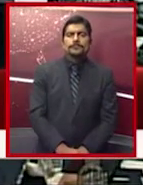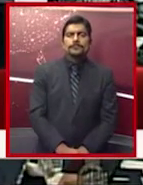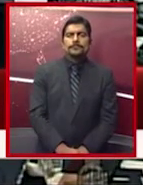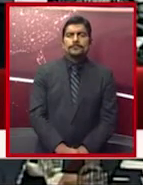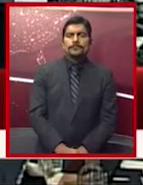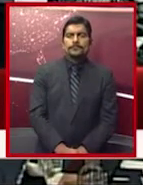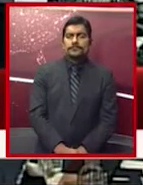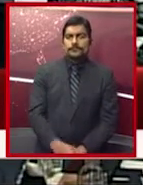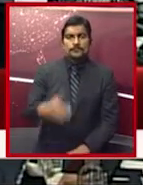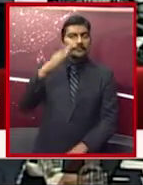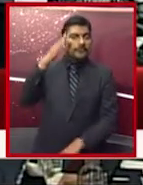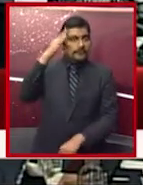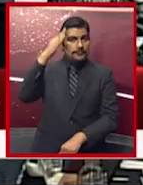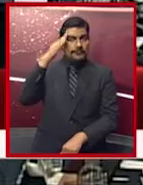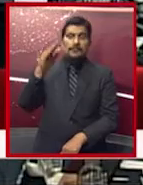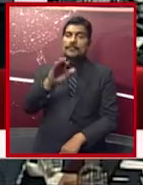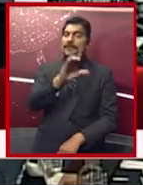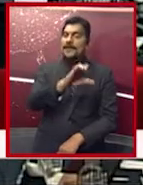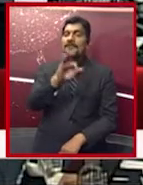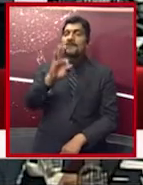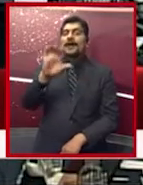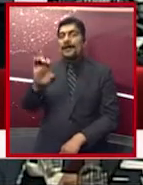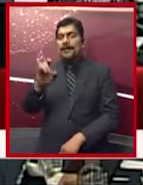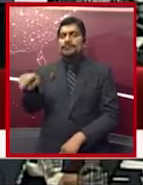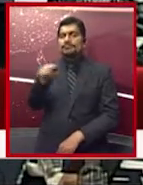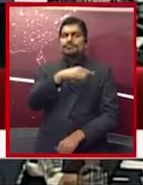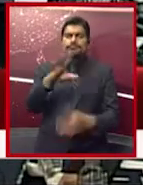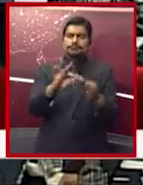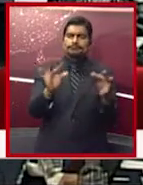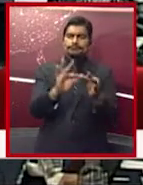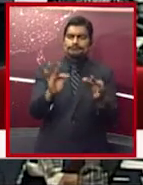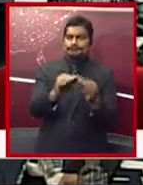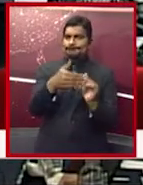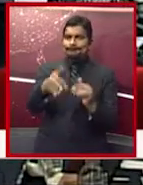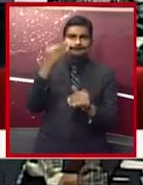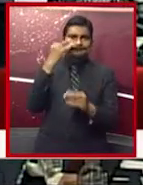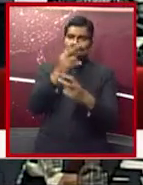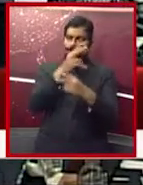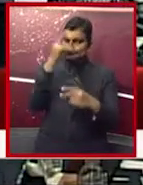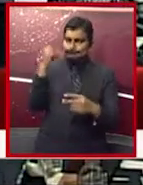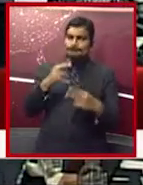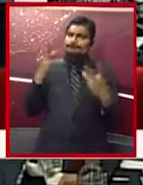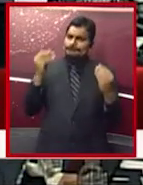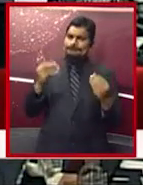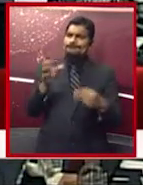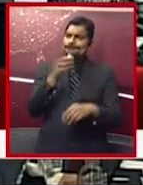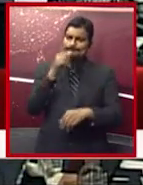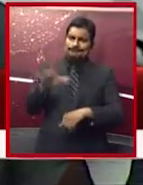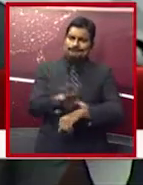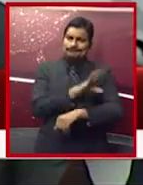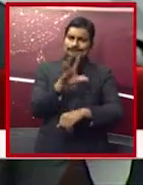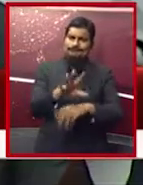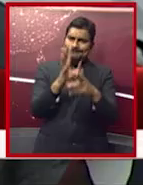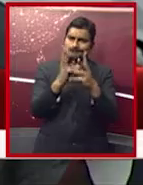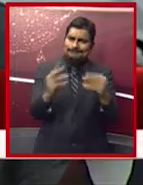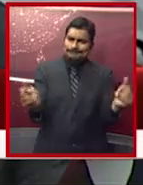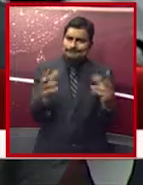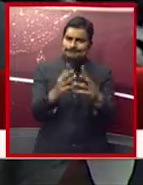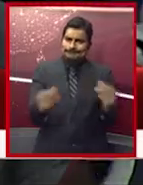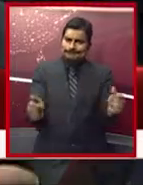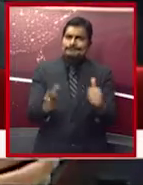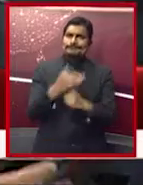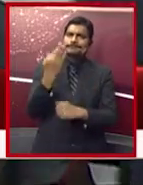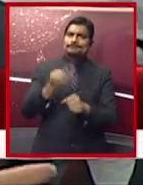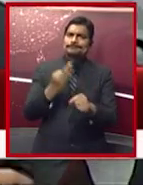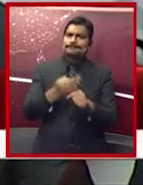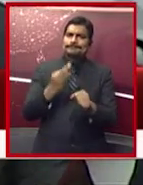El titular de la CFE indicó también que en esta temporada de verano es cuando más se llega a utilizar energía eléctrica. El día con mayor demanda de